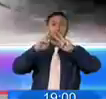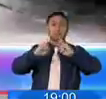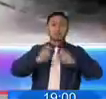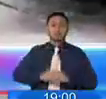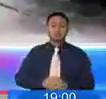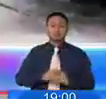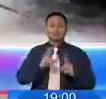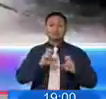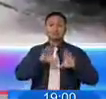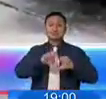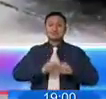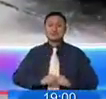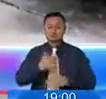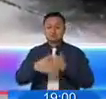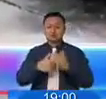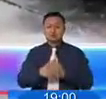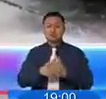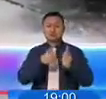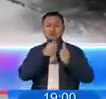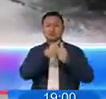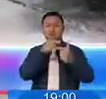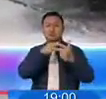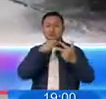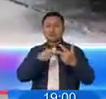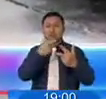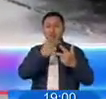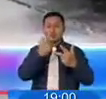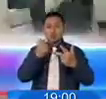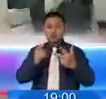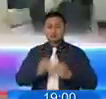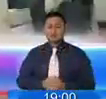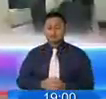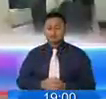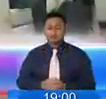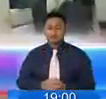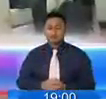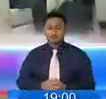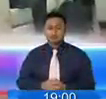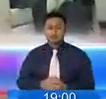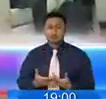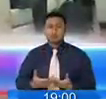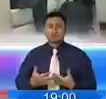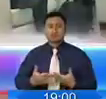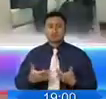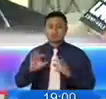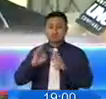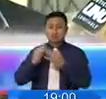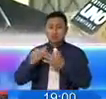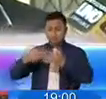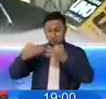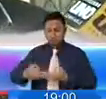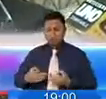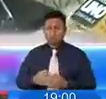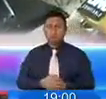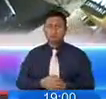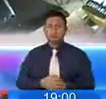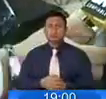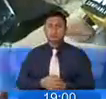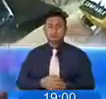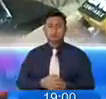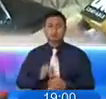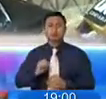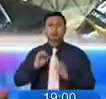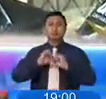Investigaciones sobre el secuestro y asesinato de Paul Javier y Efraín, acción que se le ratificó a sus familiares. Para que sea el